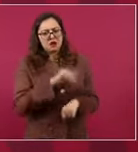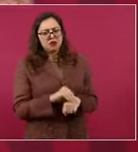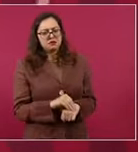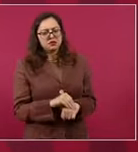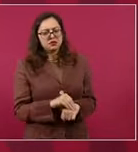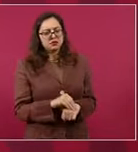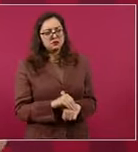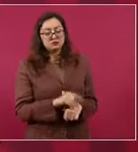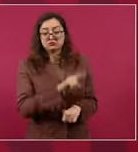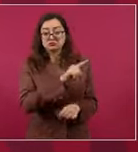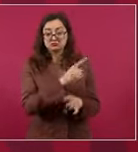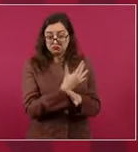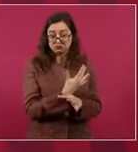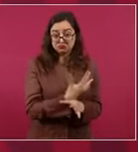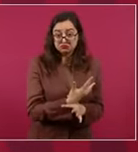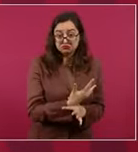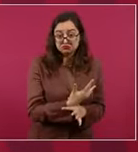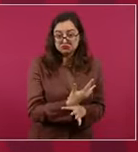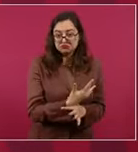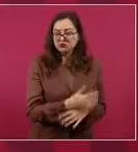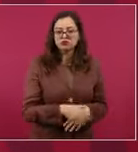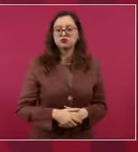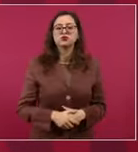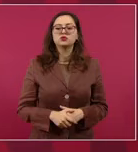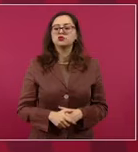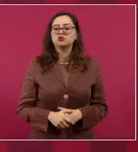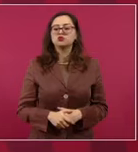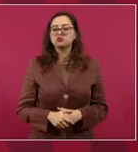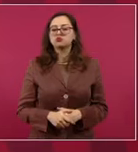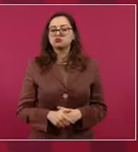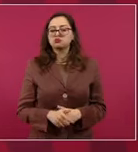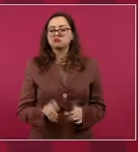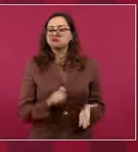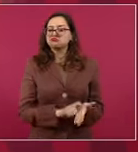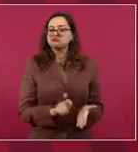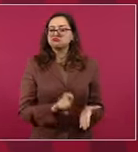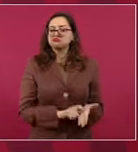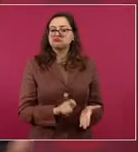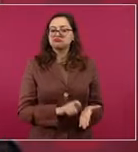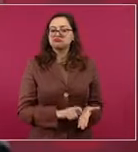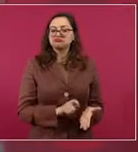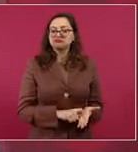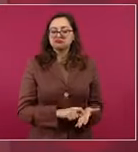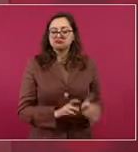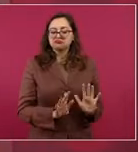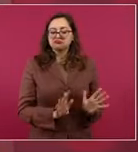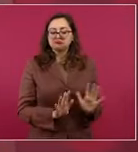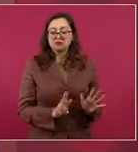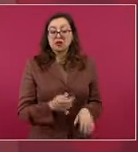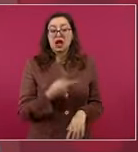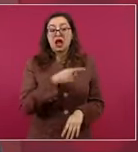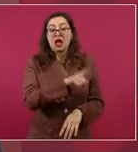Y él dice que como ya no permitimos eso,